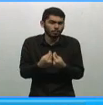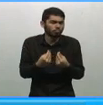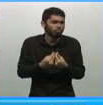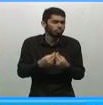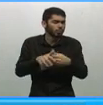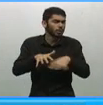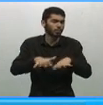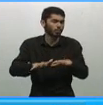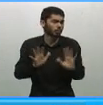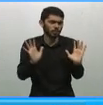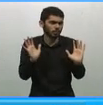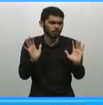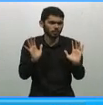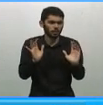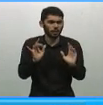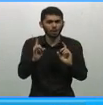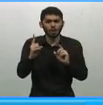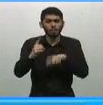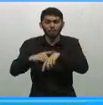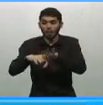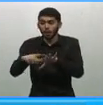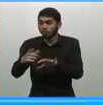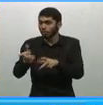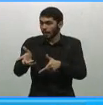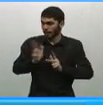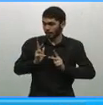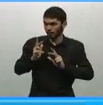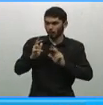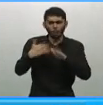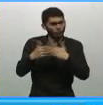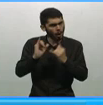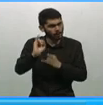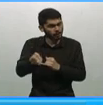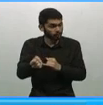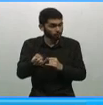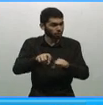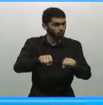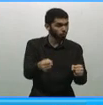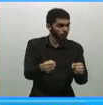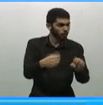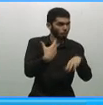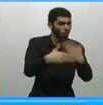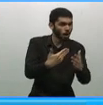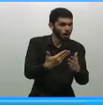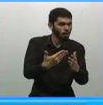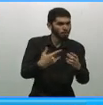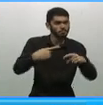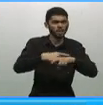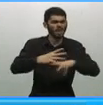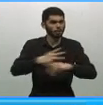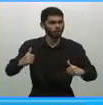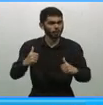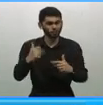nosotros En un momento nos dicen que se juega después se vuelve a suspender que se vuelve a jugar que el partido se iba a terminar